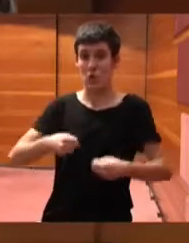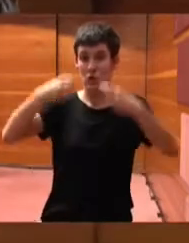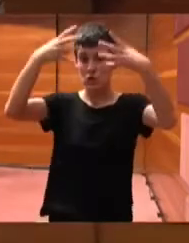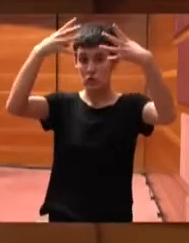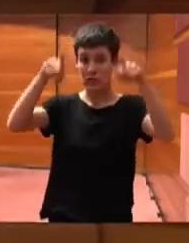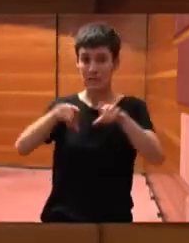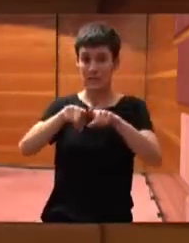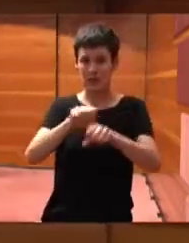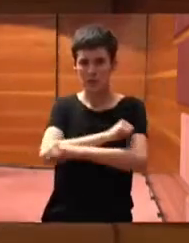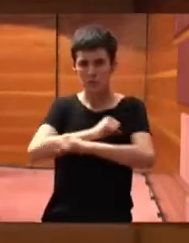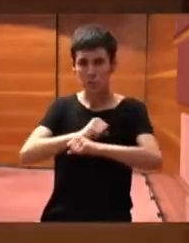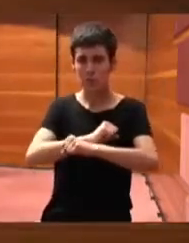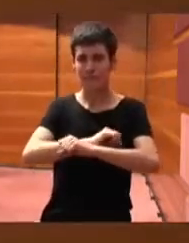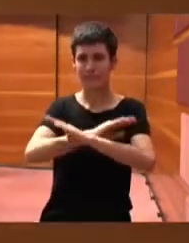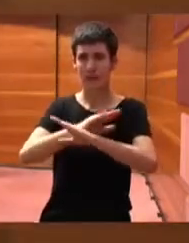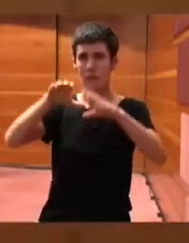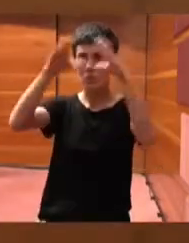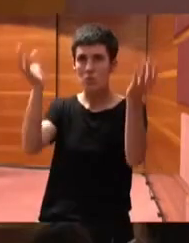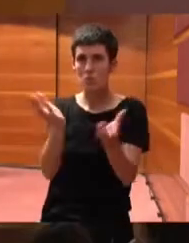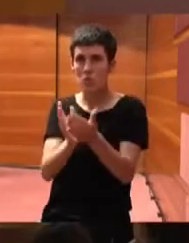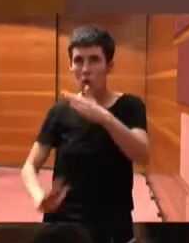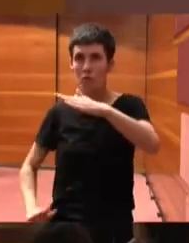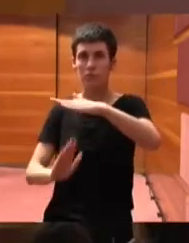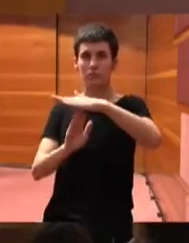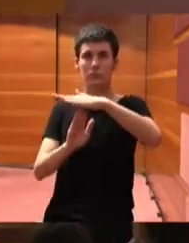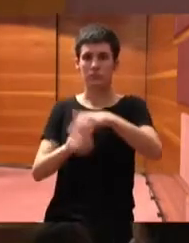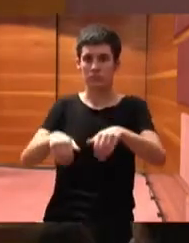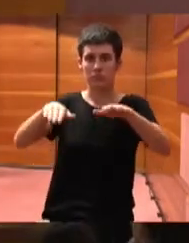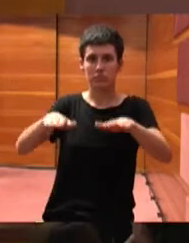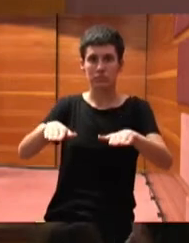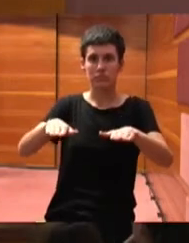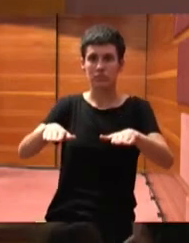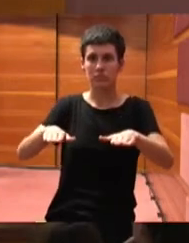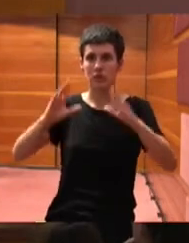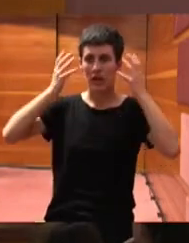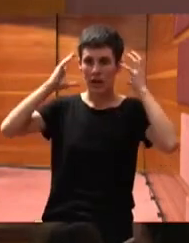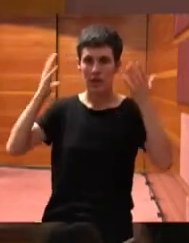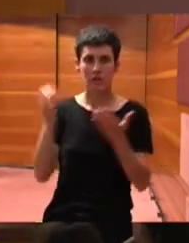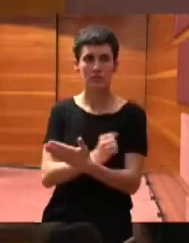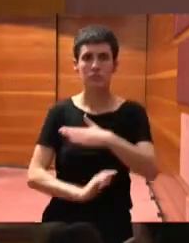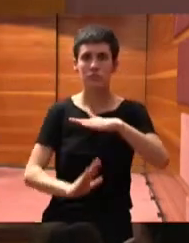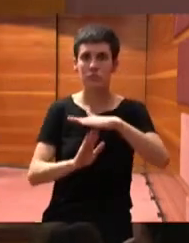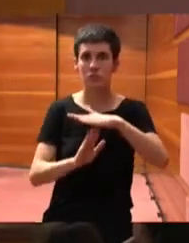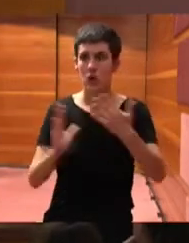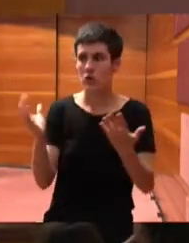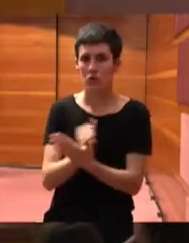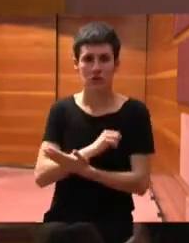pues se paralizó el mundo, se paralizó las emisiones y todos estábamos hablando, o desde